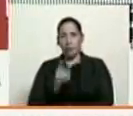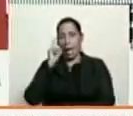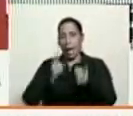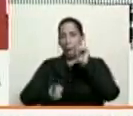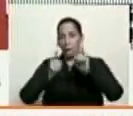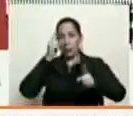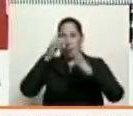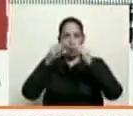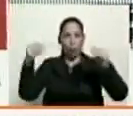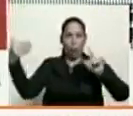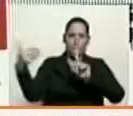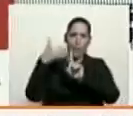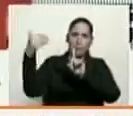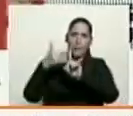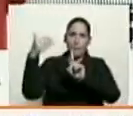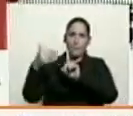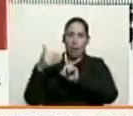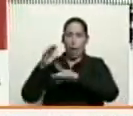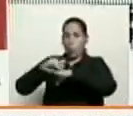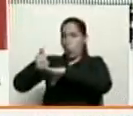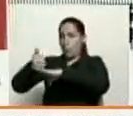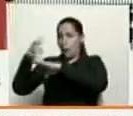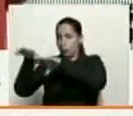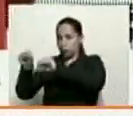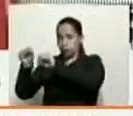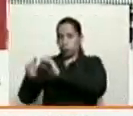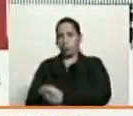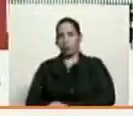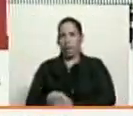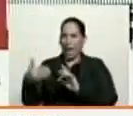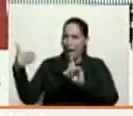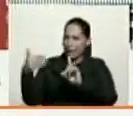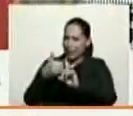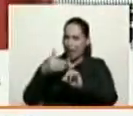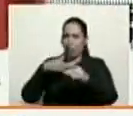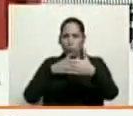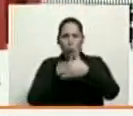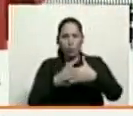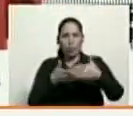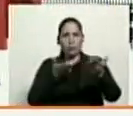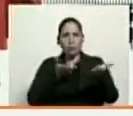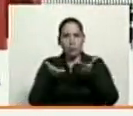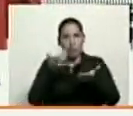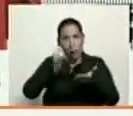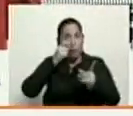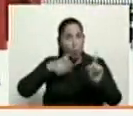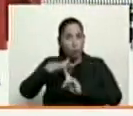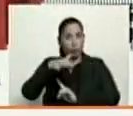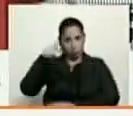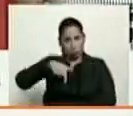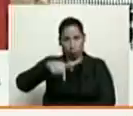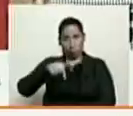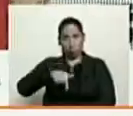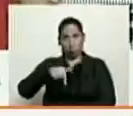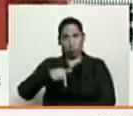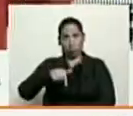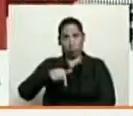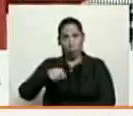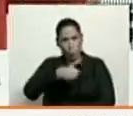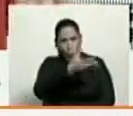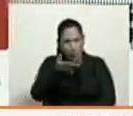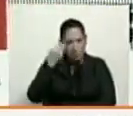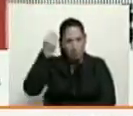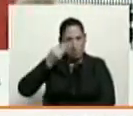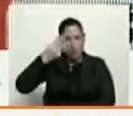todas estas agresiones de parte del imperialismo, un ataque contra los servicios. Aquí está un pueblo. ¿Usted cree que los